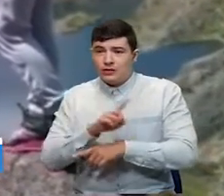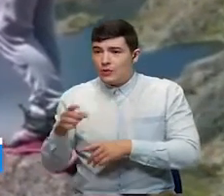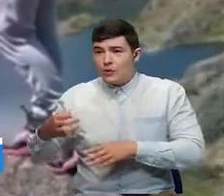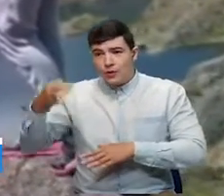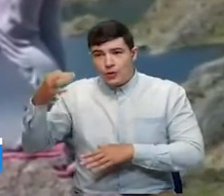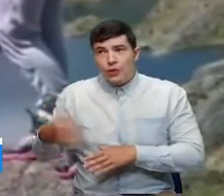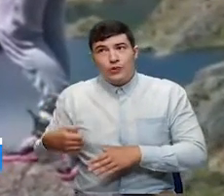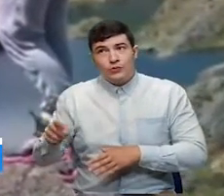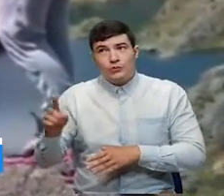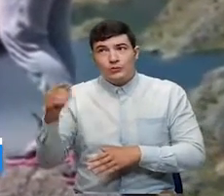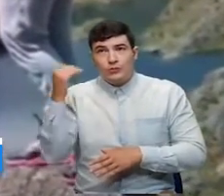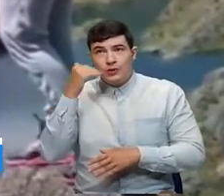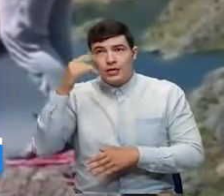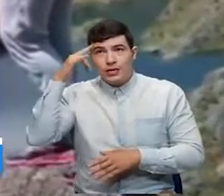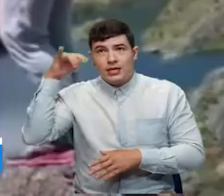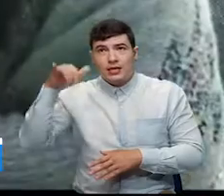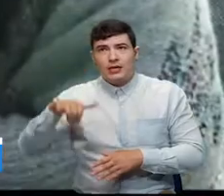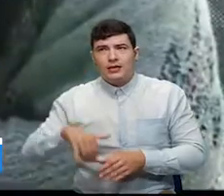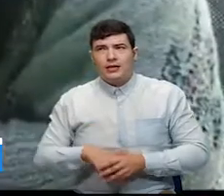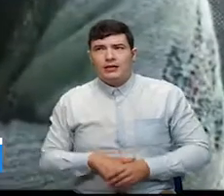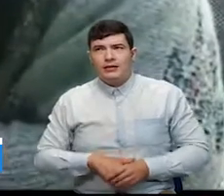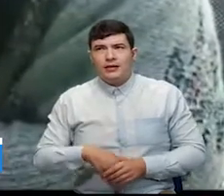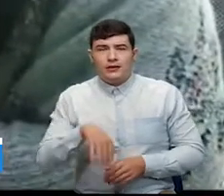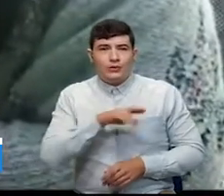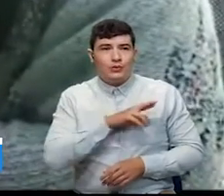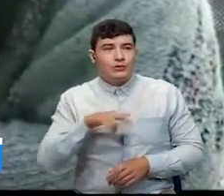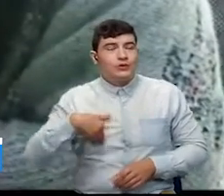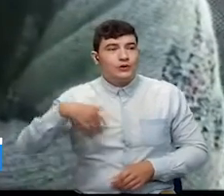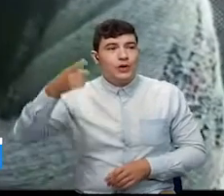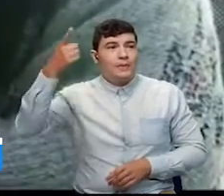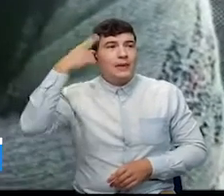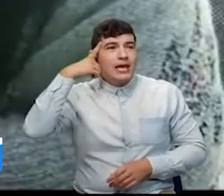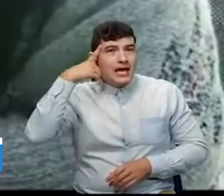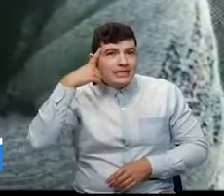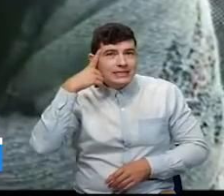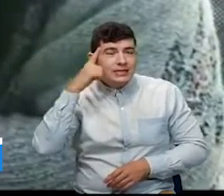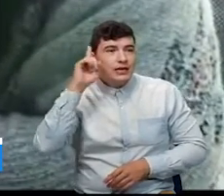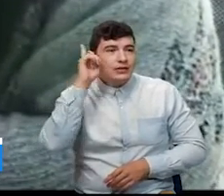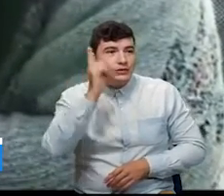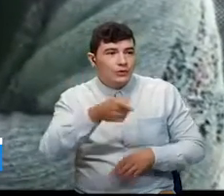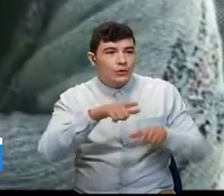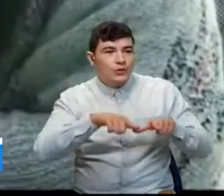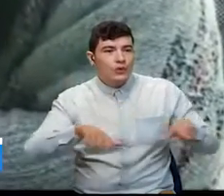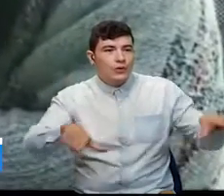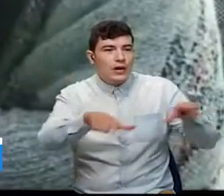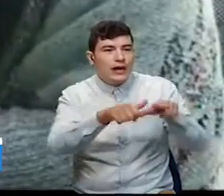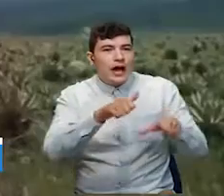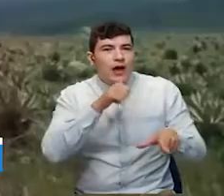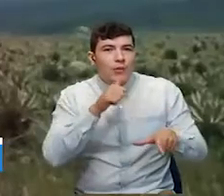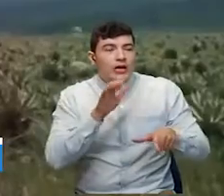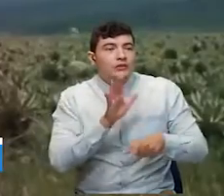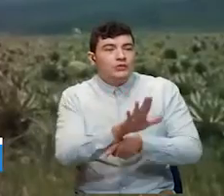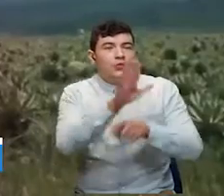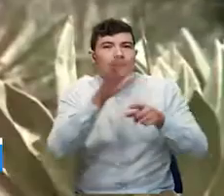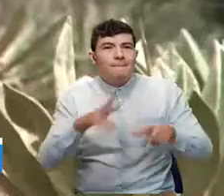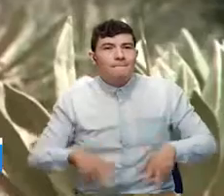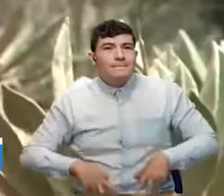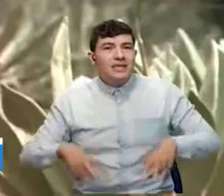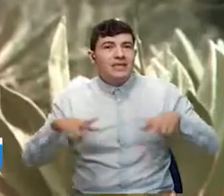a sus creencias. Pensamos que las lagunas son vivas y merecen